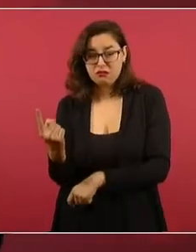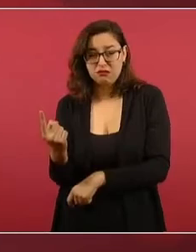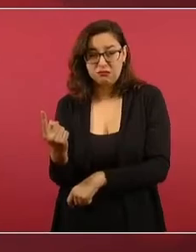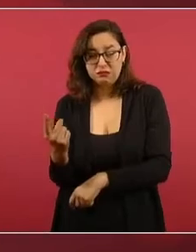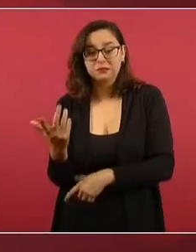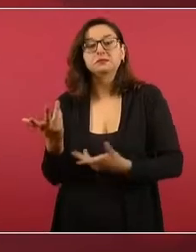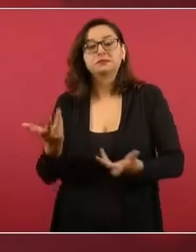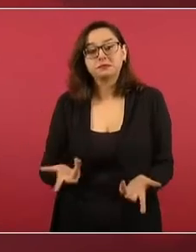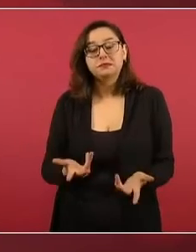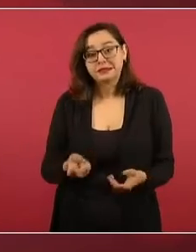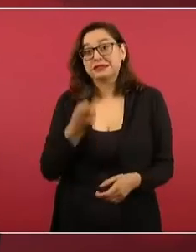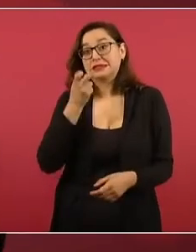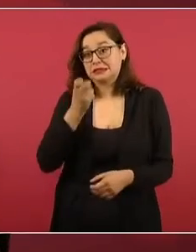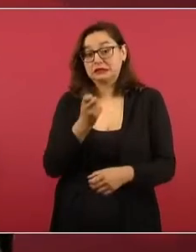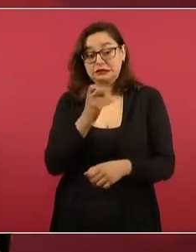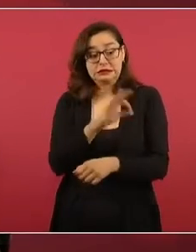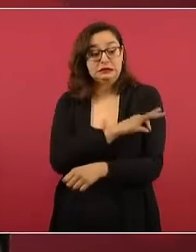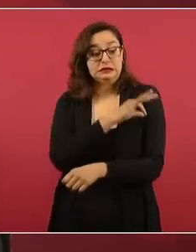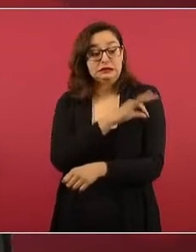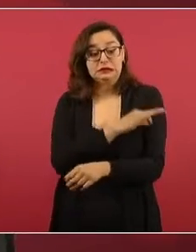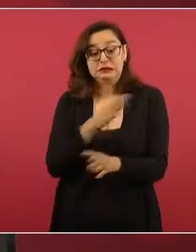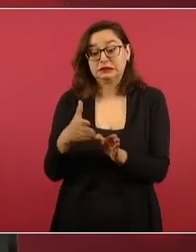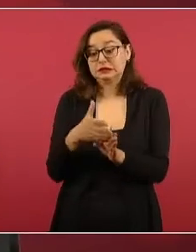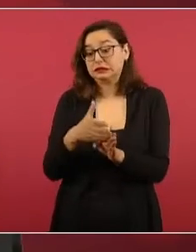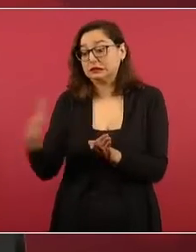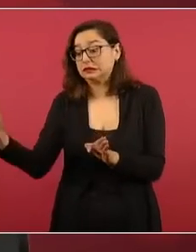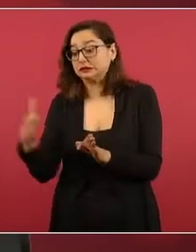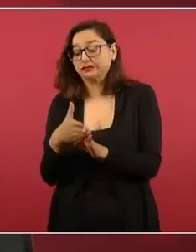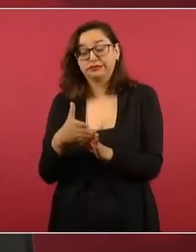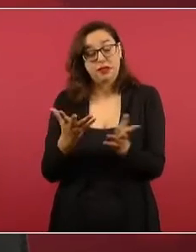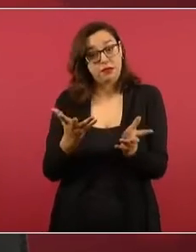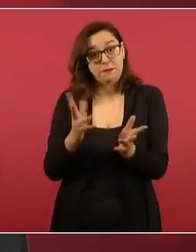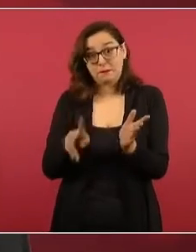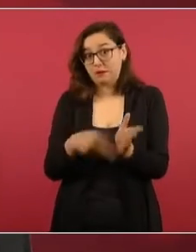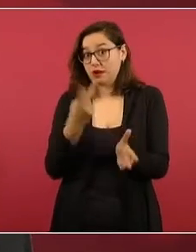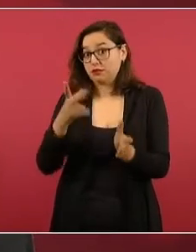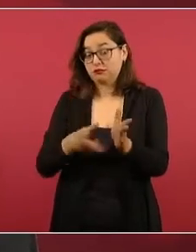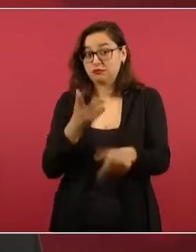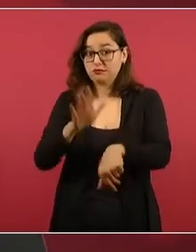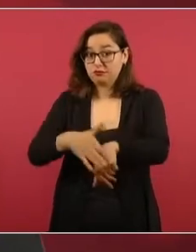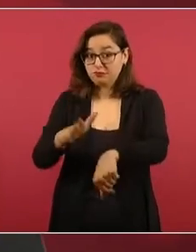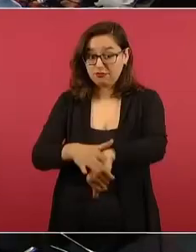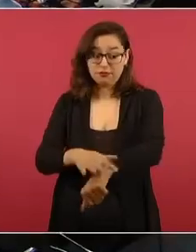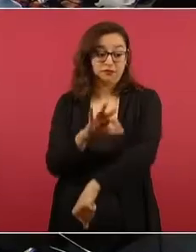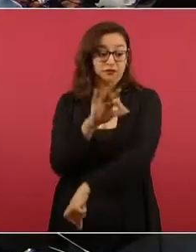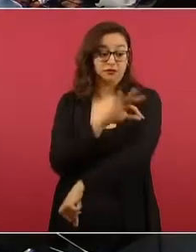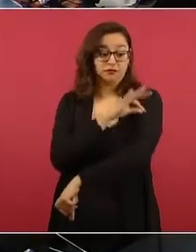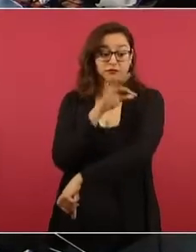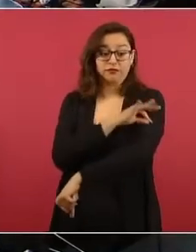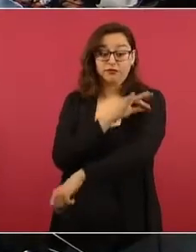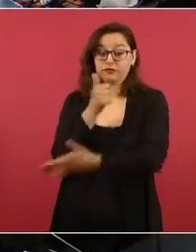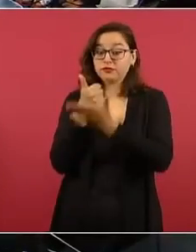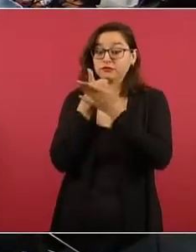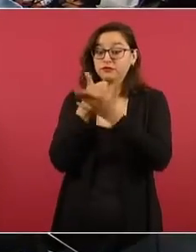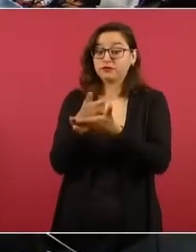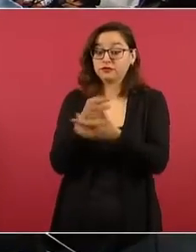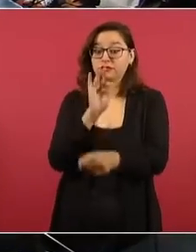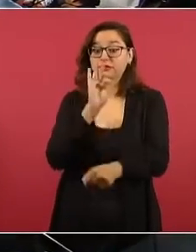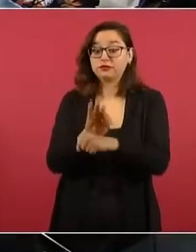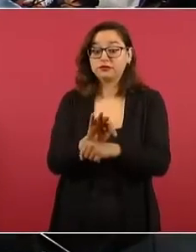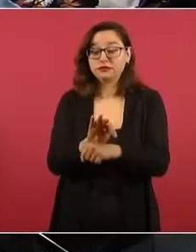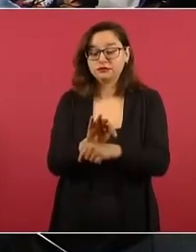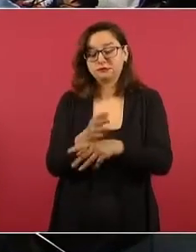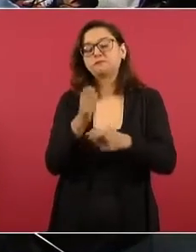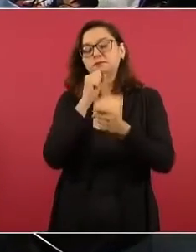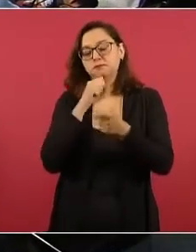con las vacunas, hemos destacado que la gran diferencia la hace la vacunación, quizá en segunda instancia la variante, en